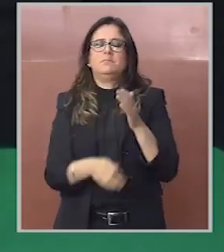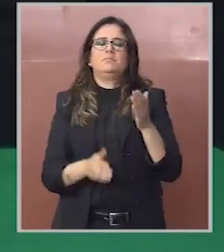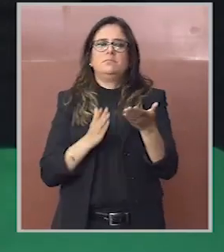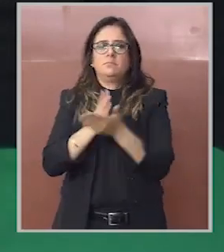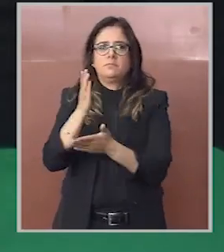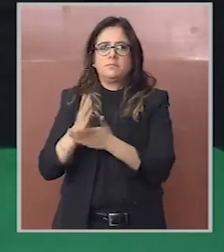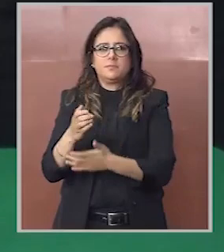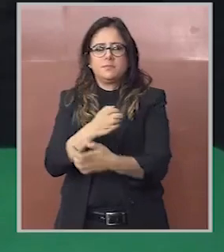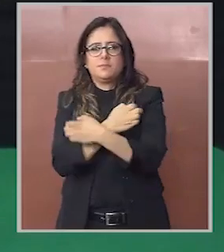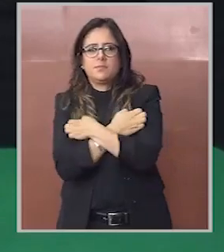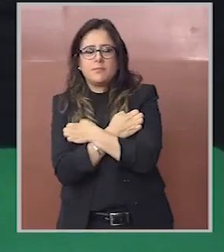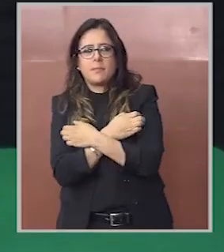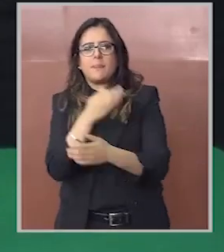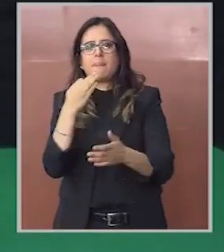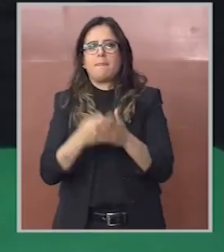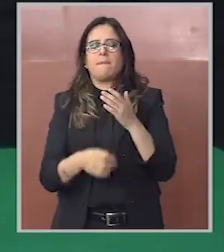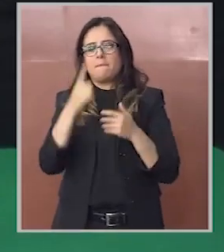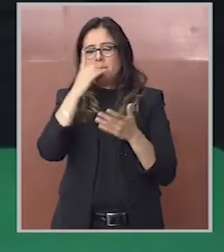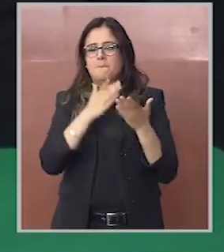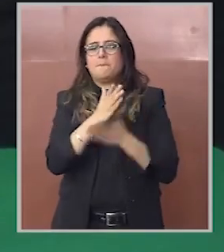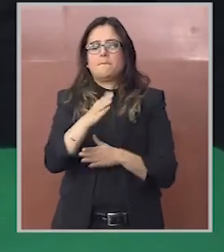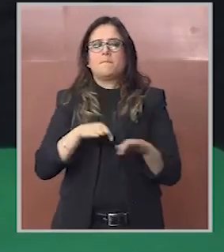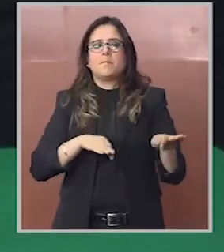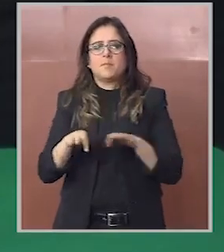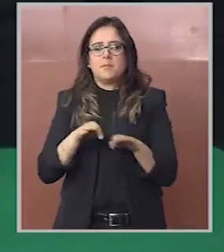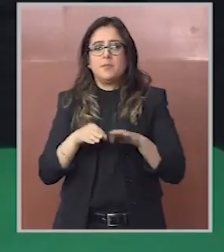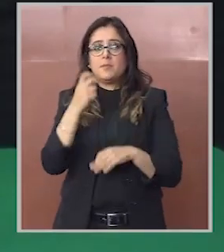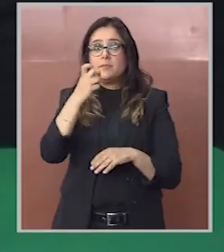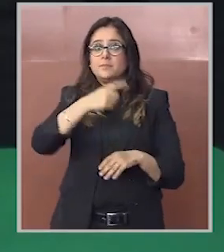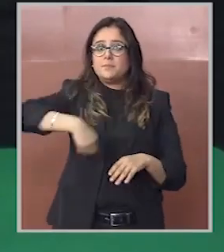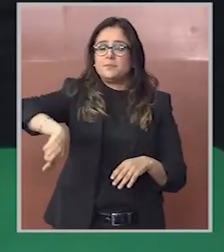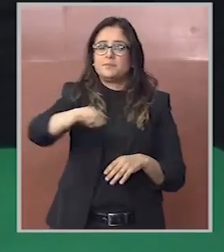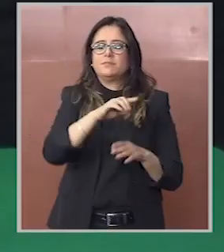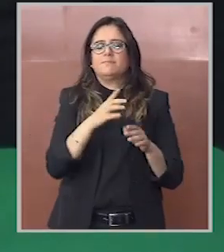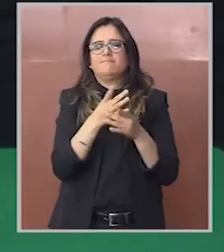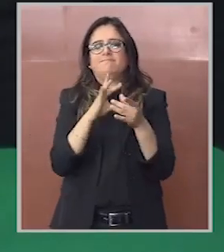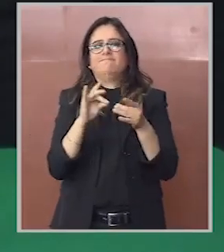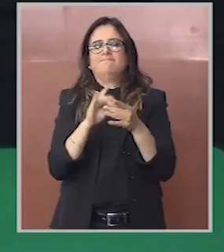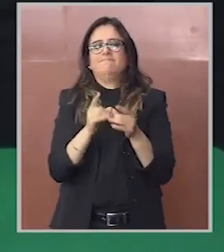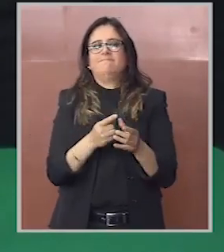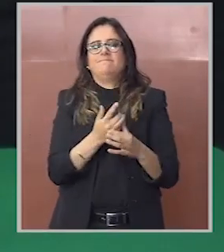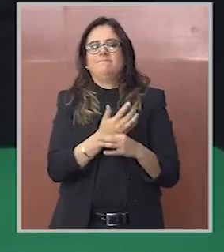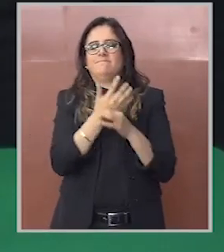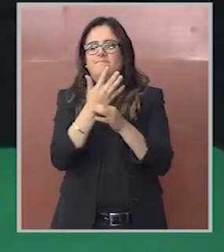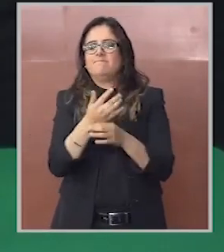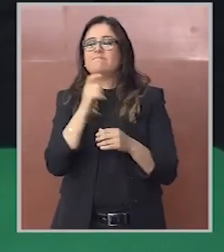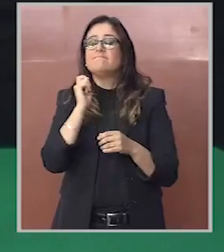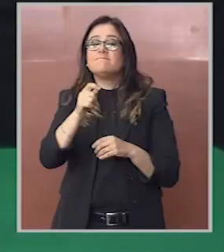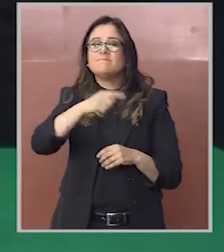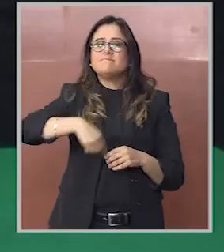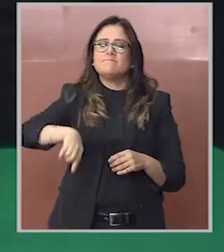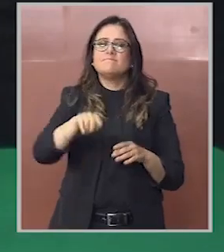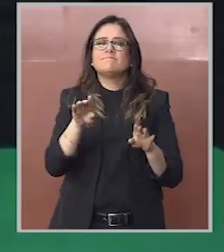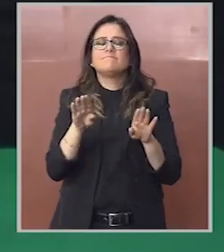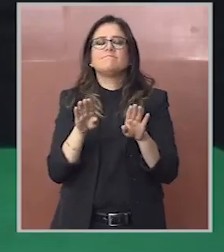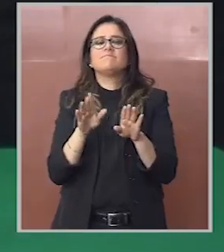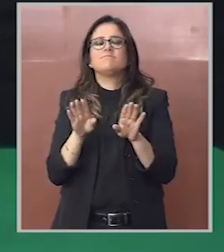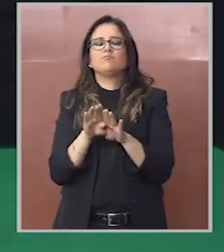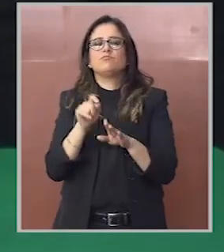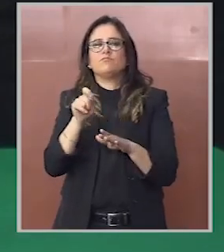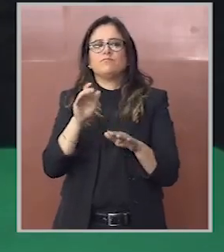nosotros decimos por ejemplo que normalmente están en los puestos más bajos de la jerarquía sociales las